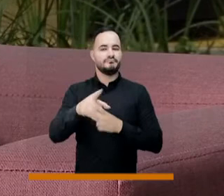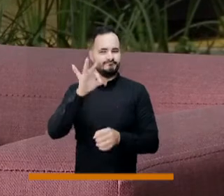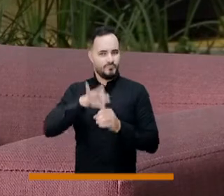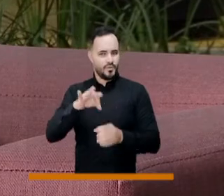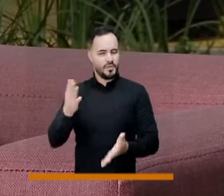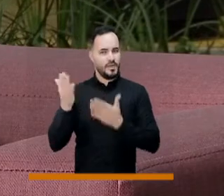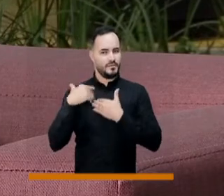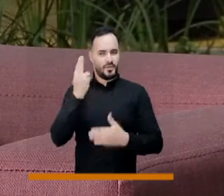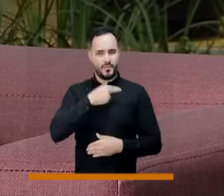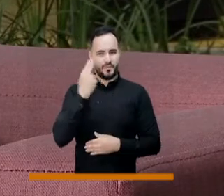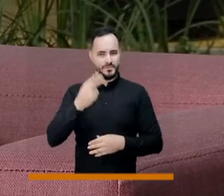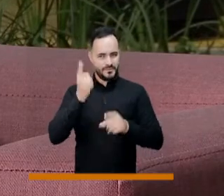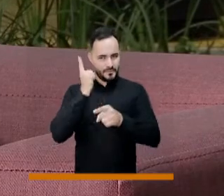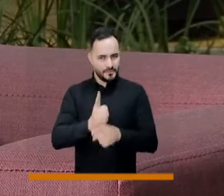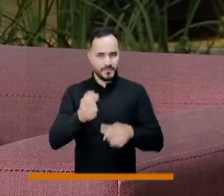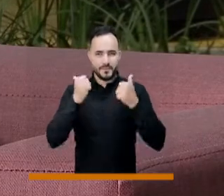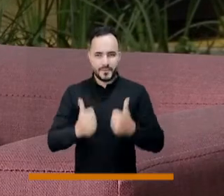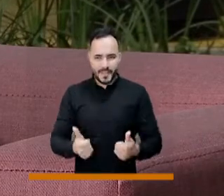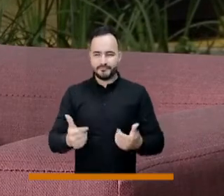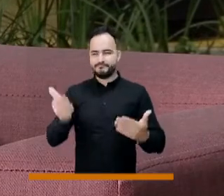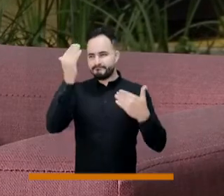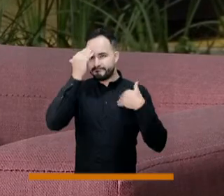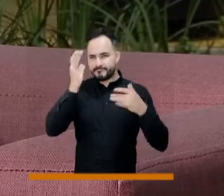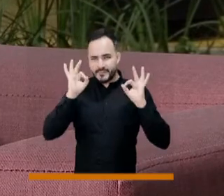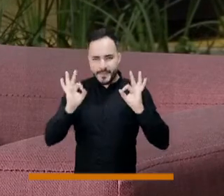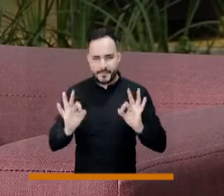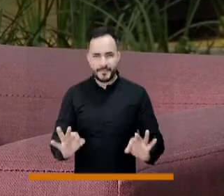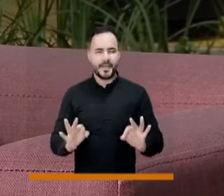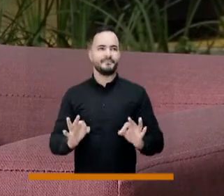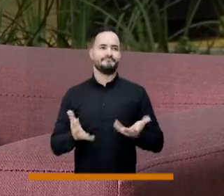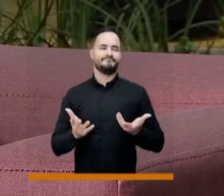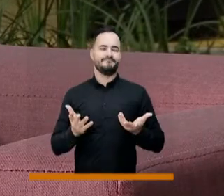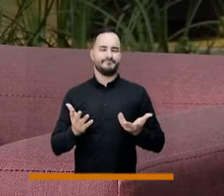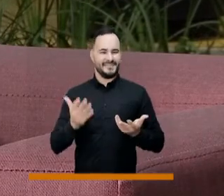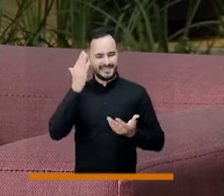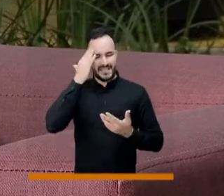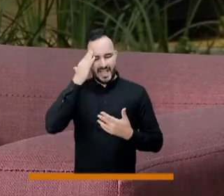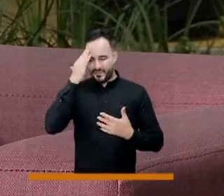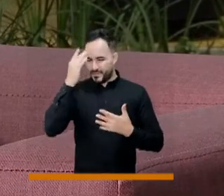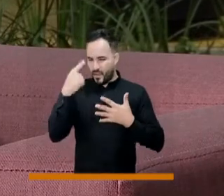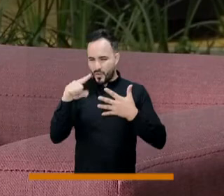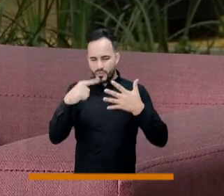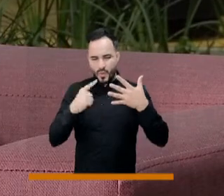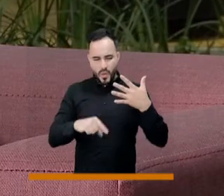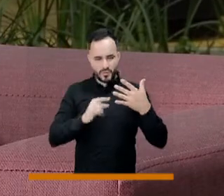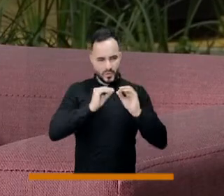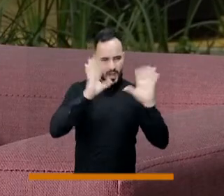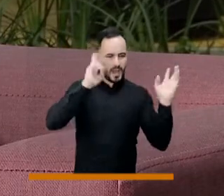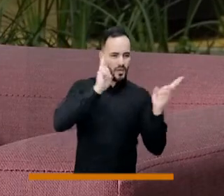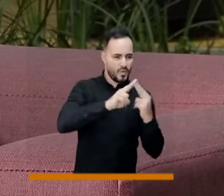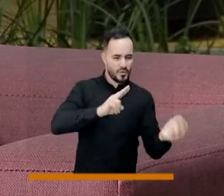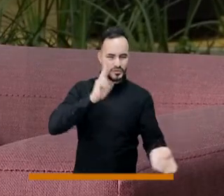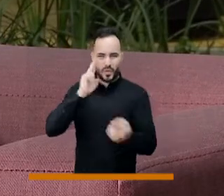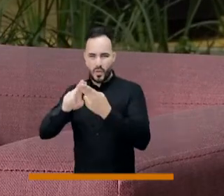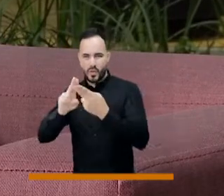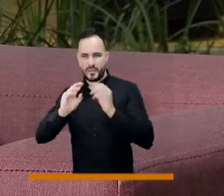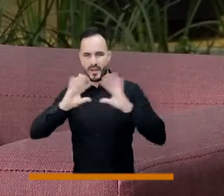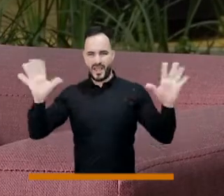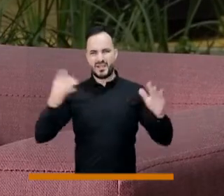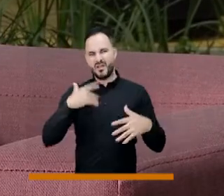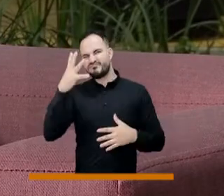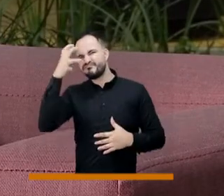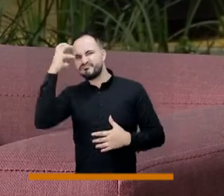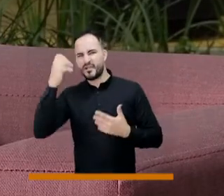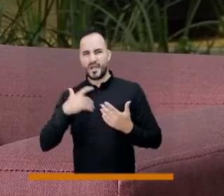que tenemos de votar con responsabilidad, a conocimiento, a conciencia, teniendo en cuenta todas las propuestas,